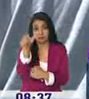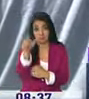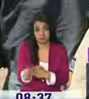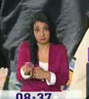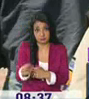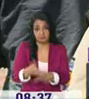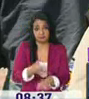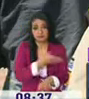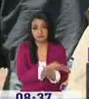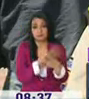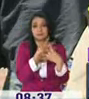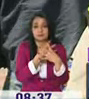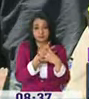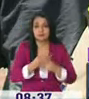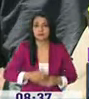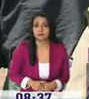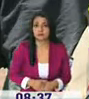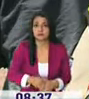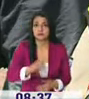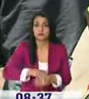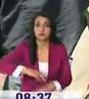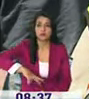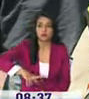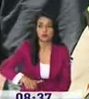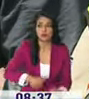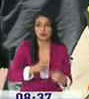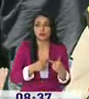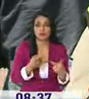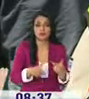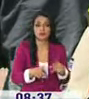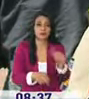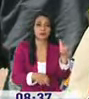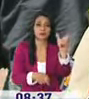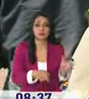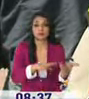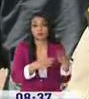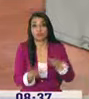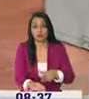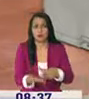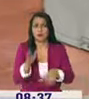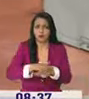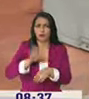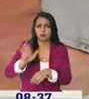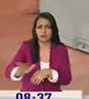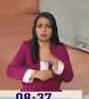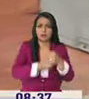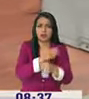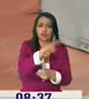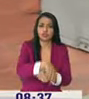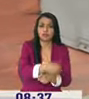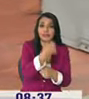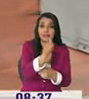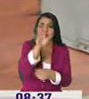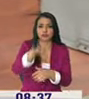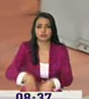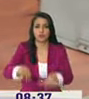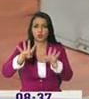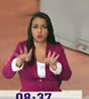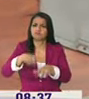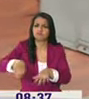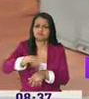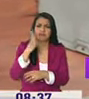antecedentes por robo calificado y asesinato en el año 2010 y 2009. Supuestamente eran expertos en desvalijar